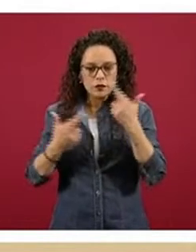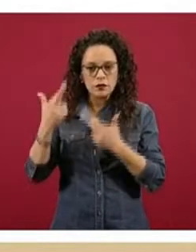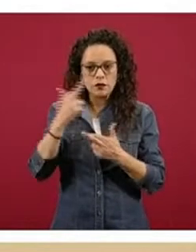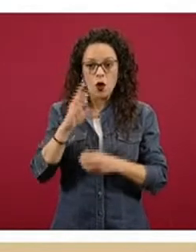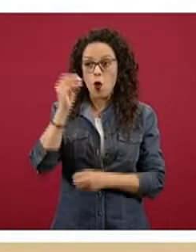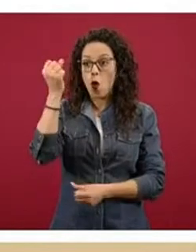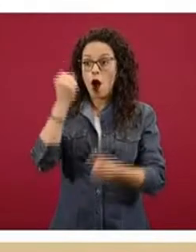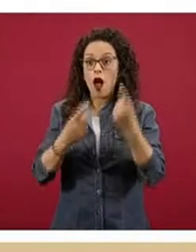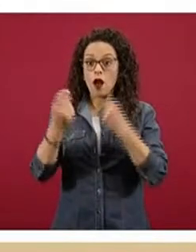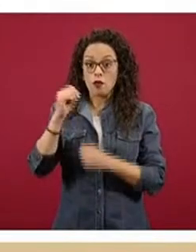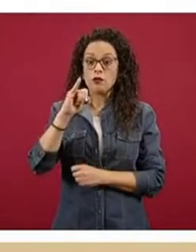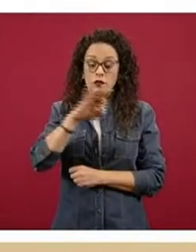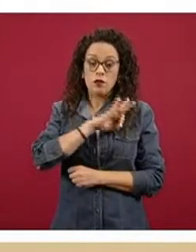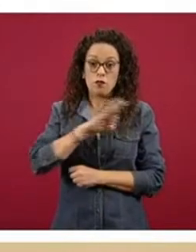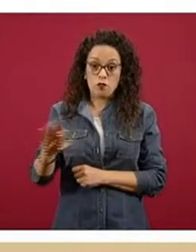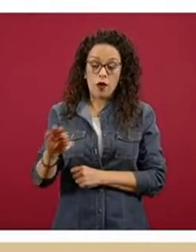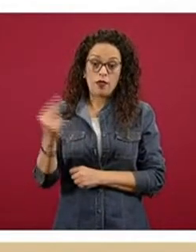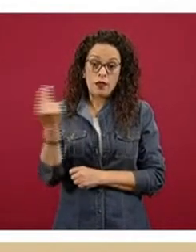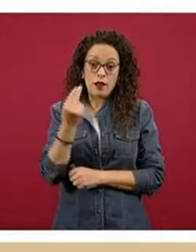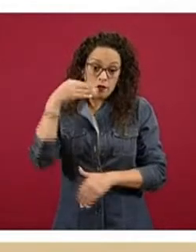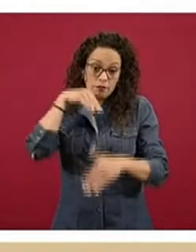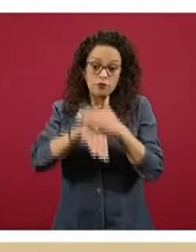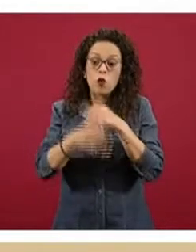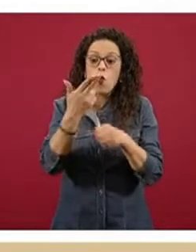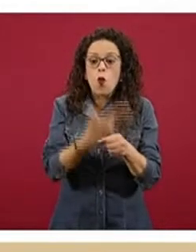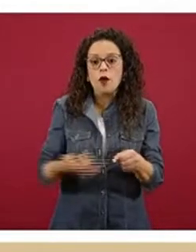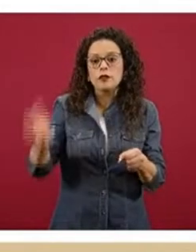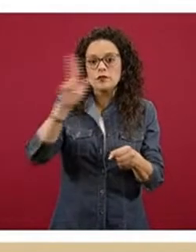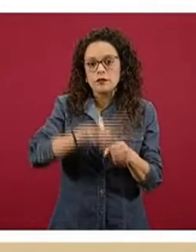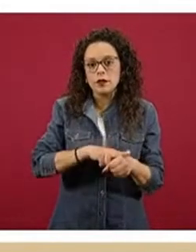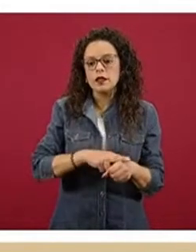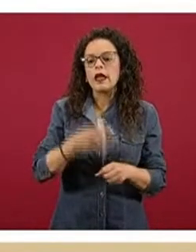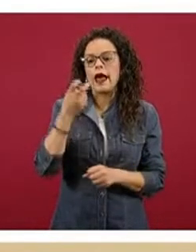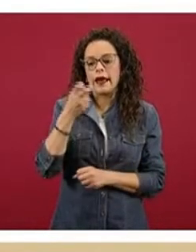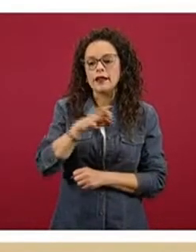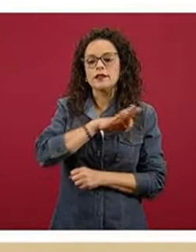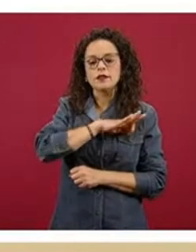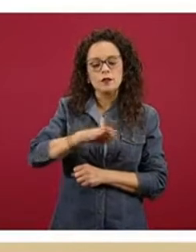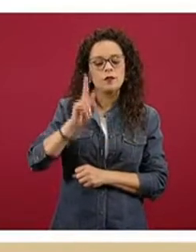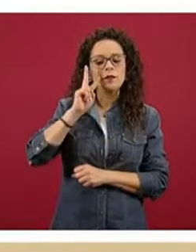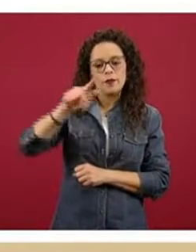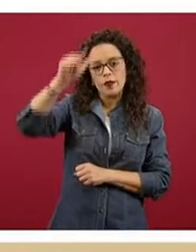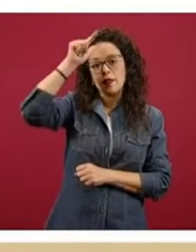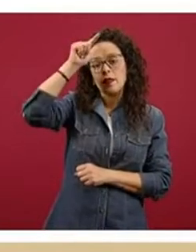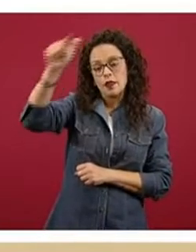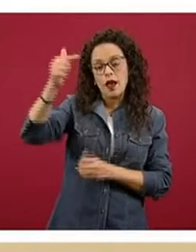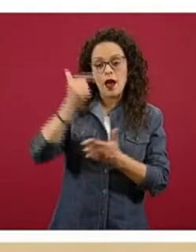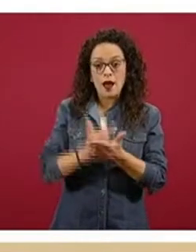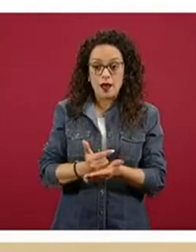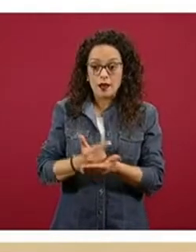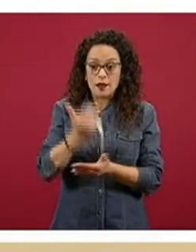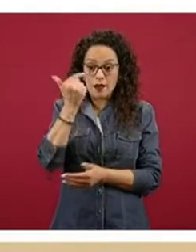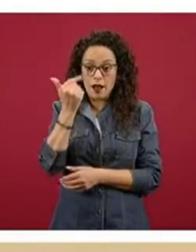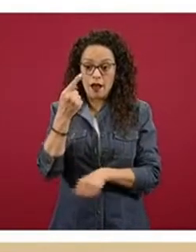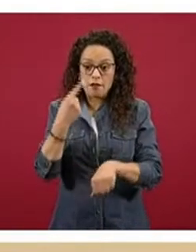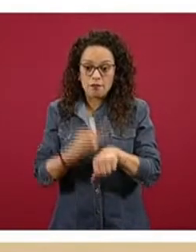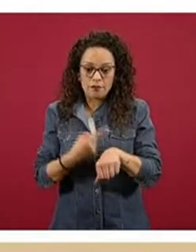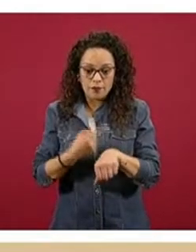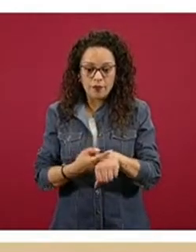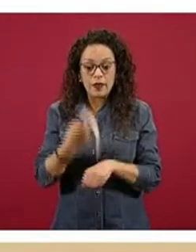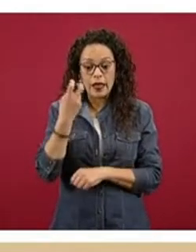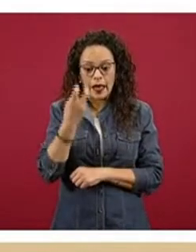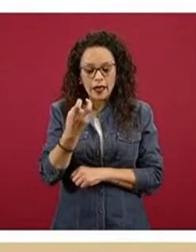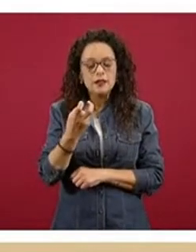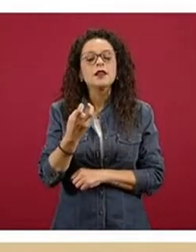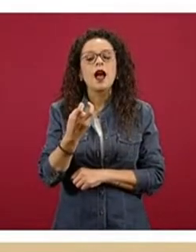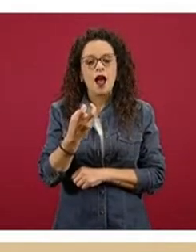tienen que ser hospitalizados, identificamos este tipo de gravedad en la enfermedad y entonces nosotros clasificamos